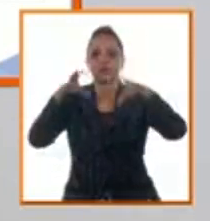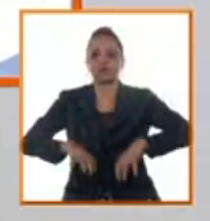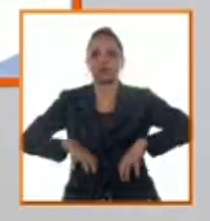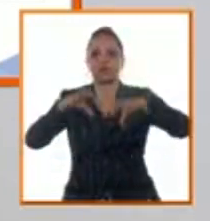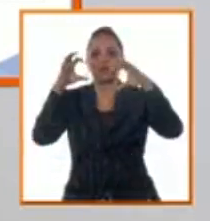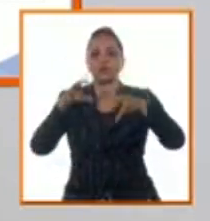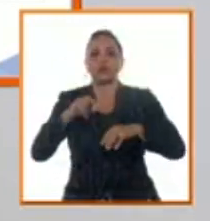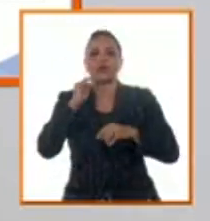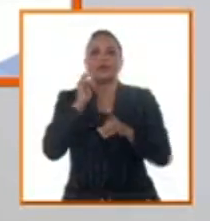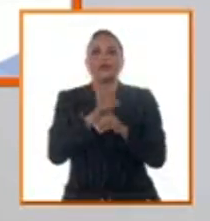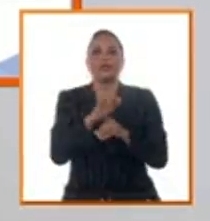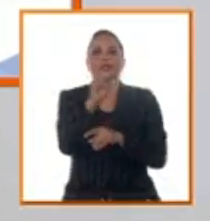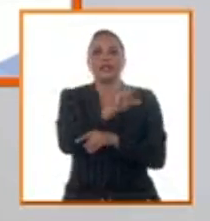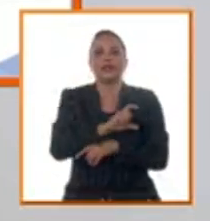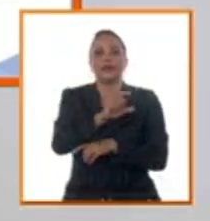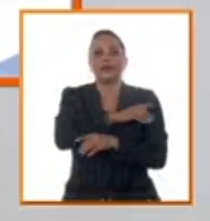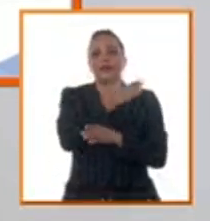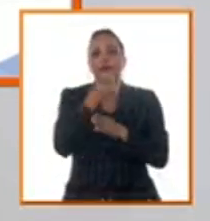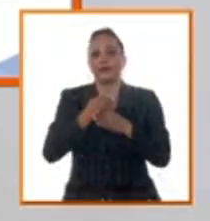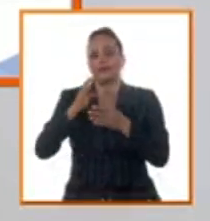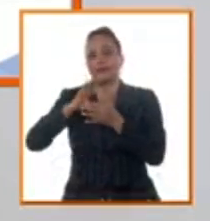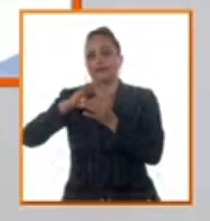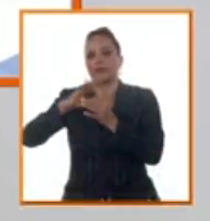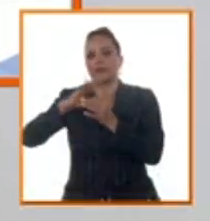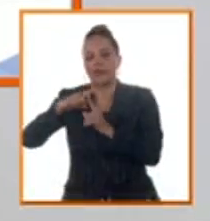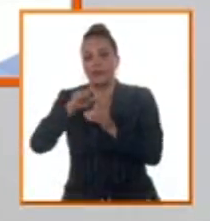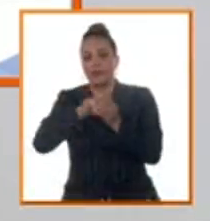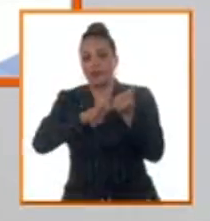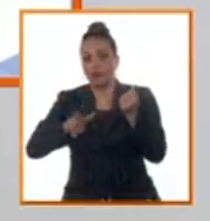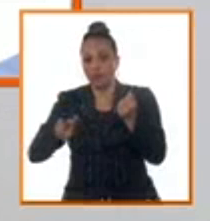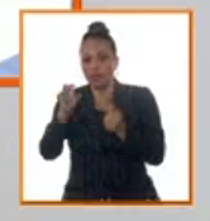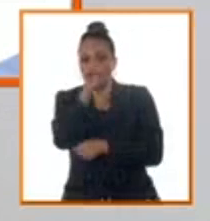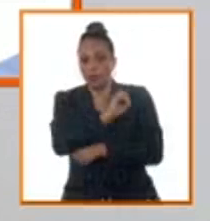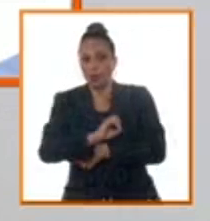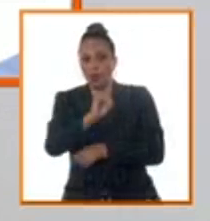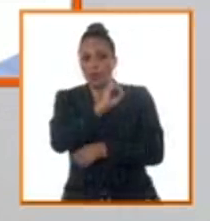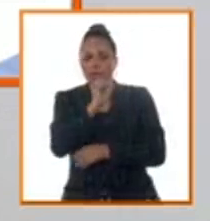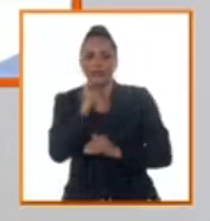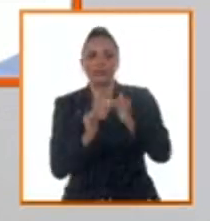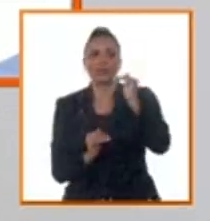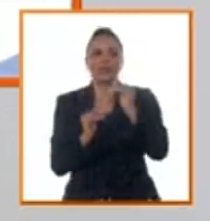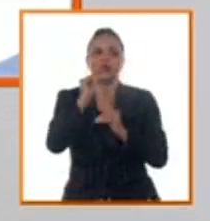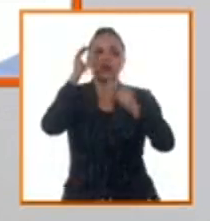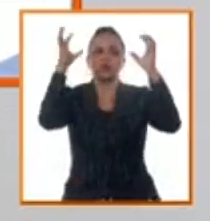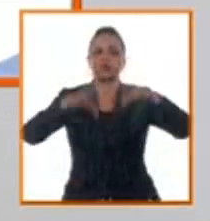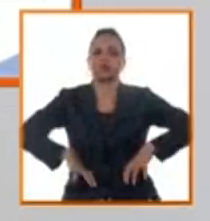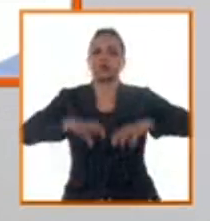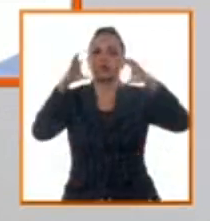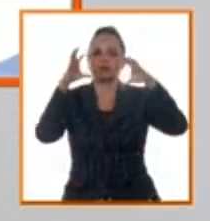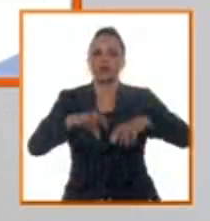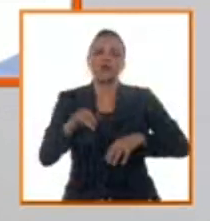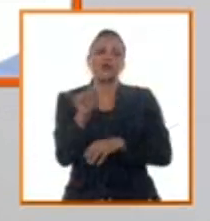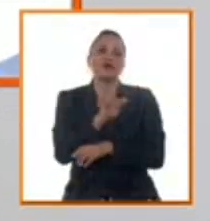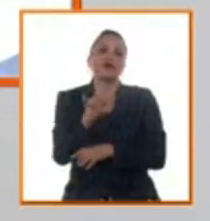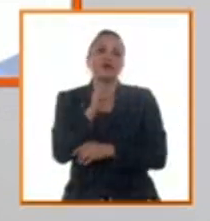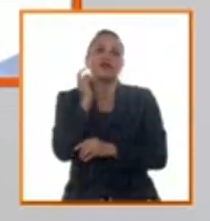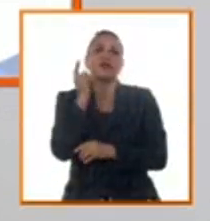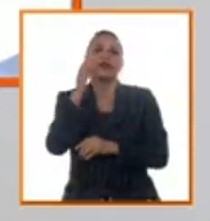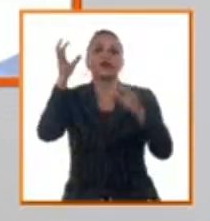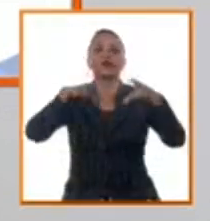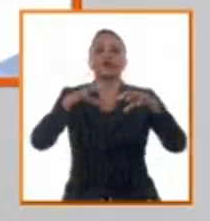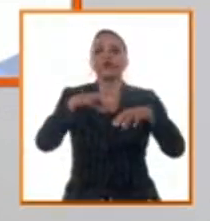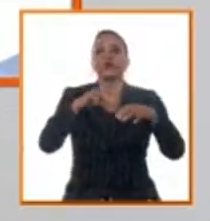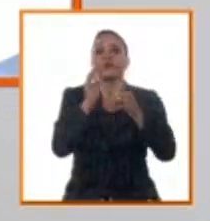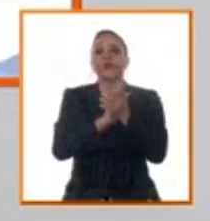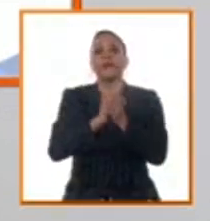desde Camagüey hasta Guantánamo. O sea, en esta región, previo a estas fuertes lluvias, o sea, incluso a las lluvias de la última decena de